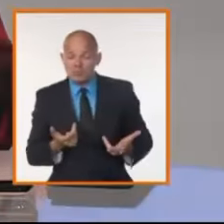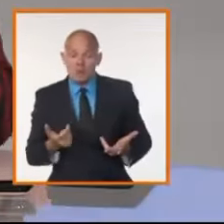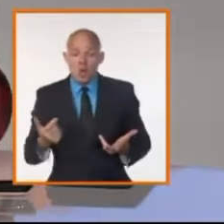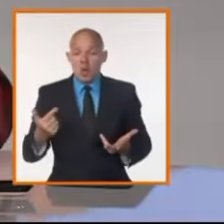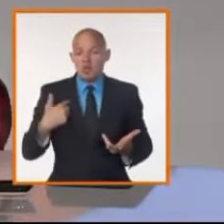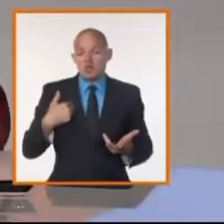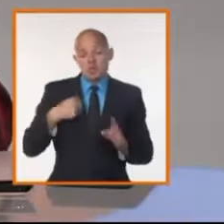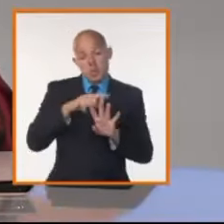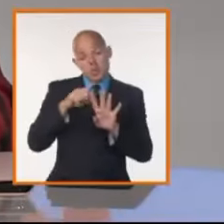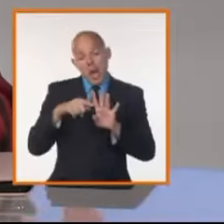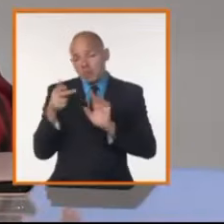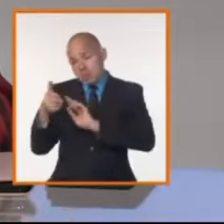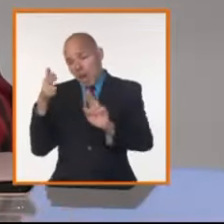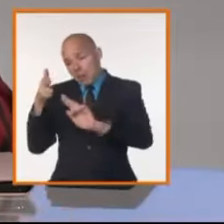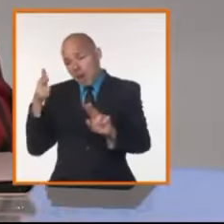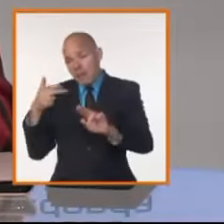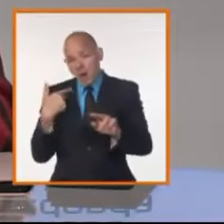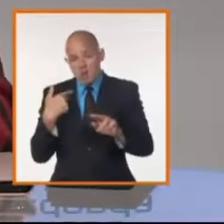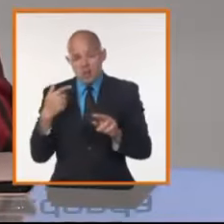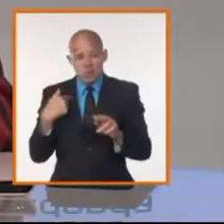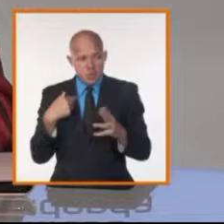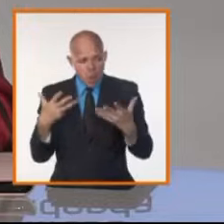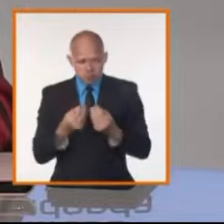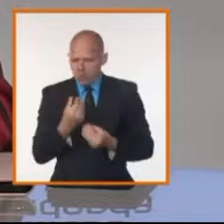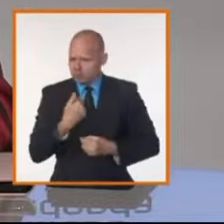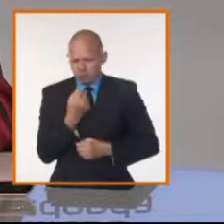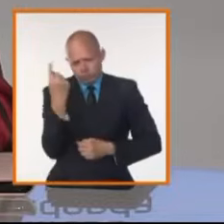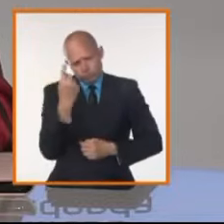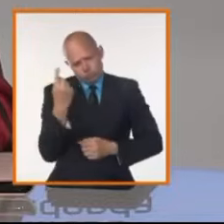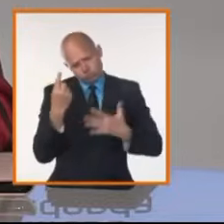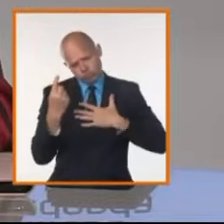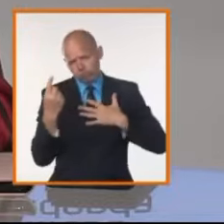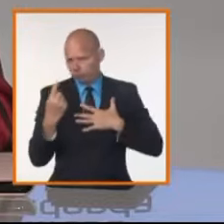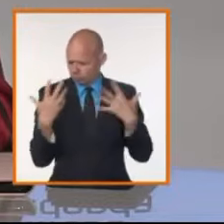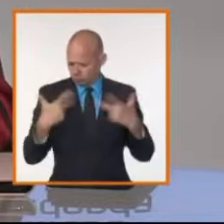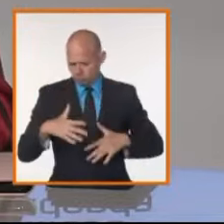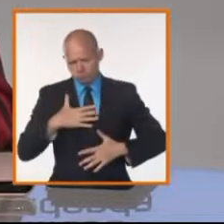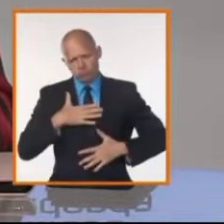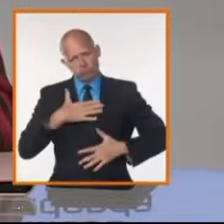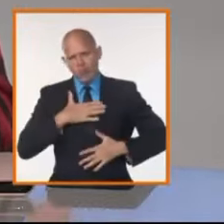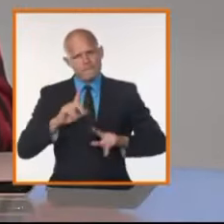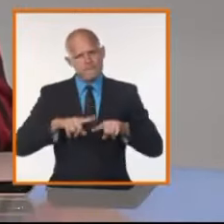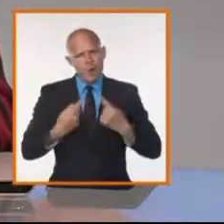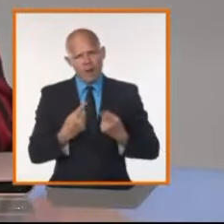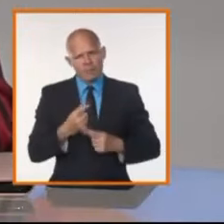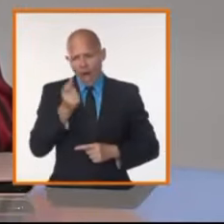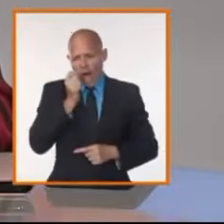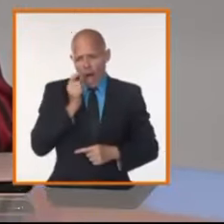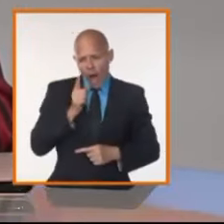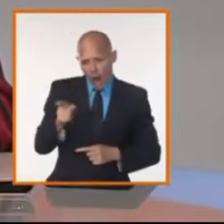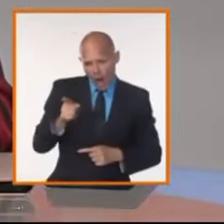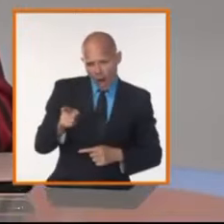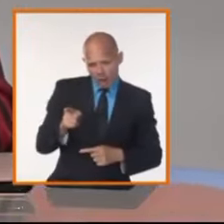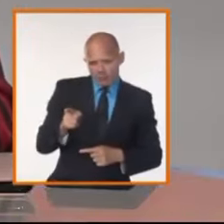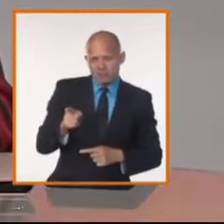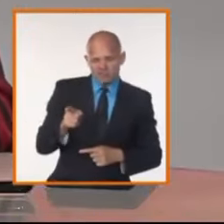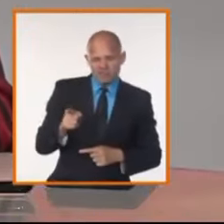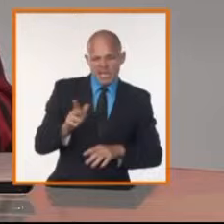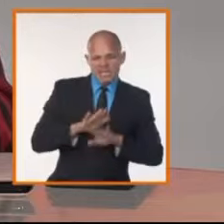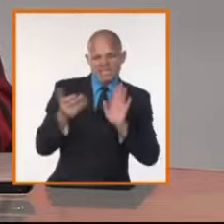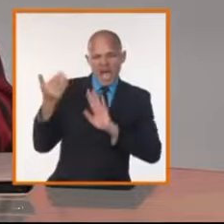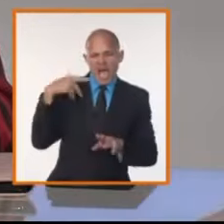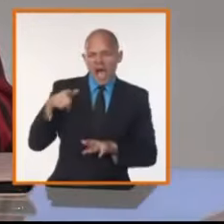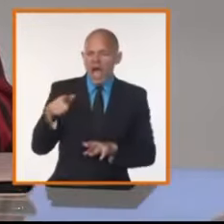actuado solo después explicaremos que había actuado solo y que lo hacía en rechazo a un anuncio que había hecho eh